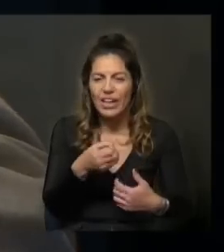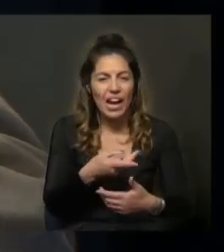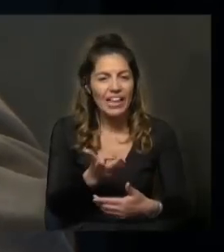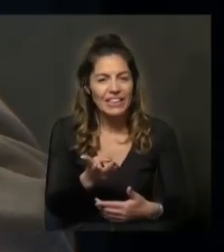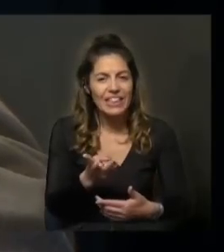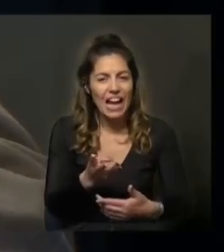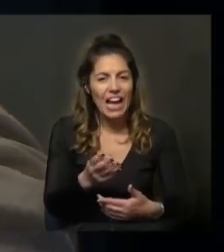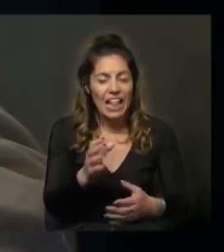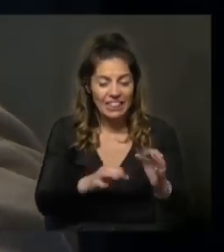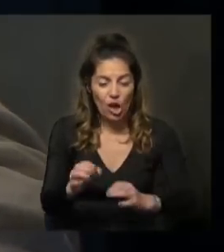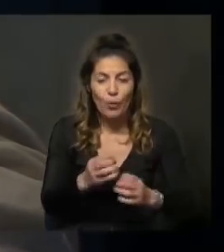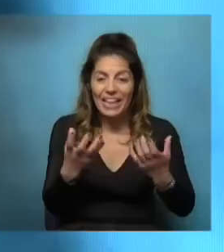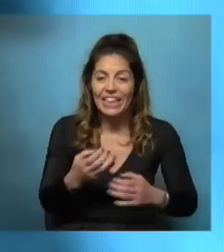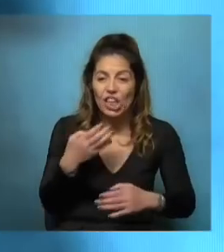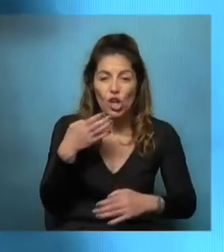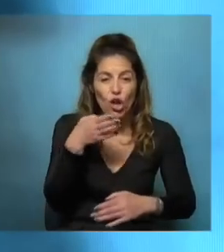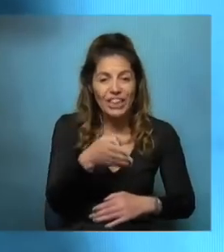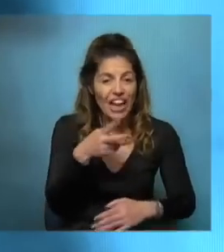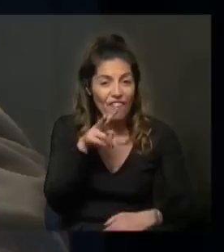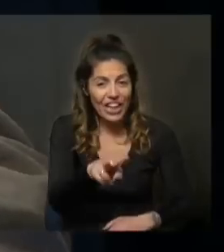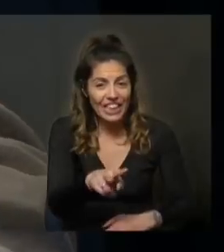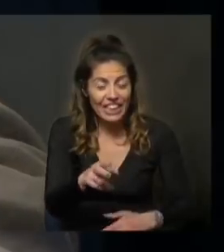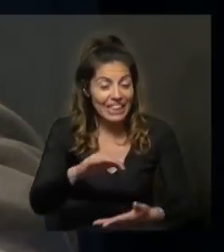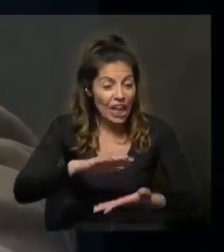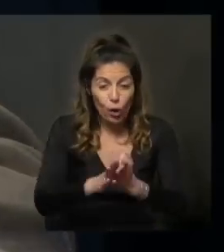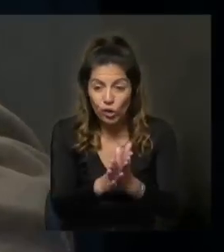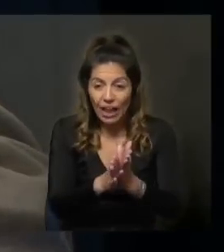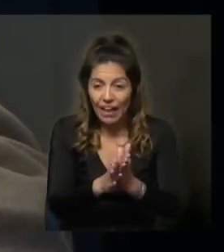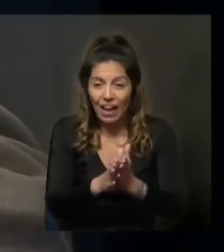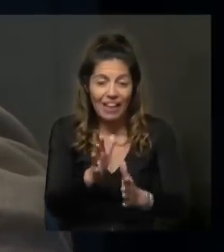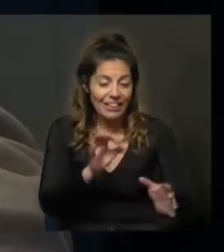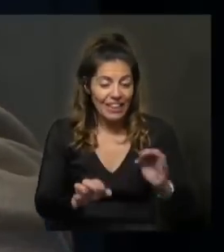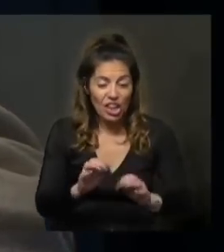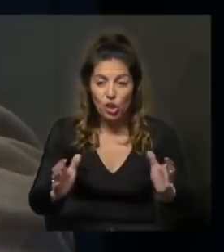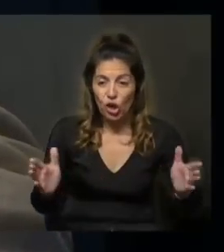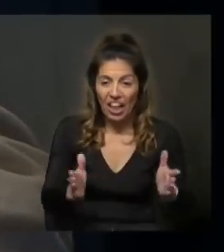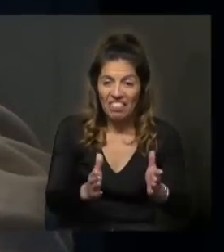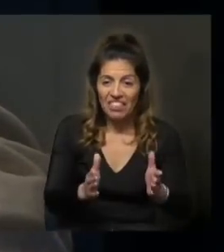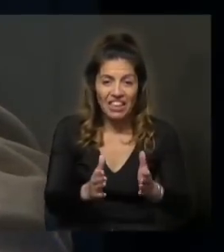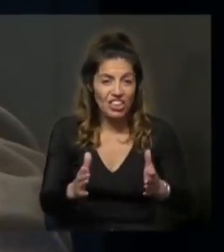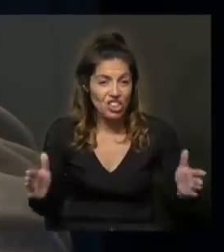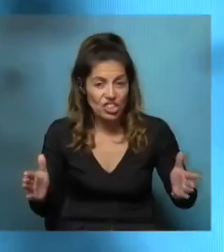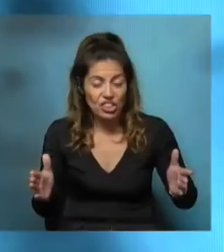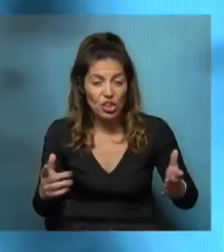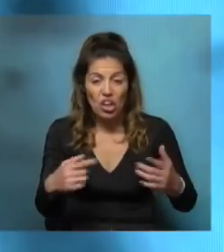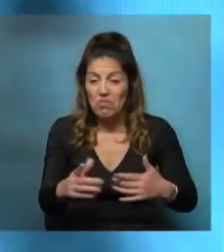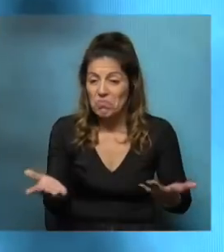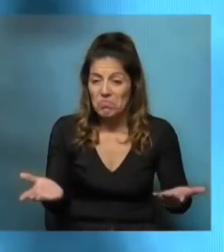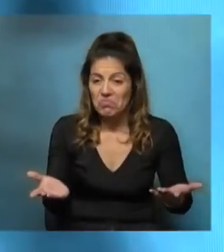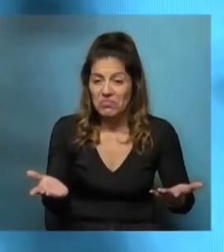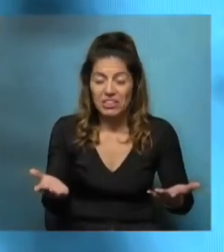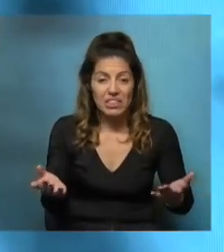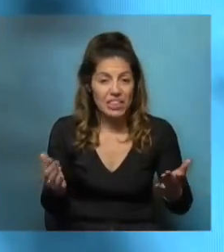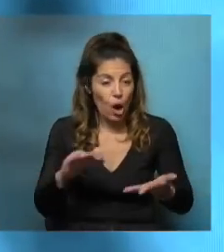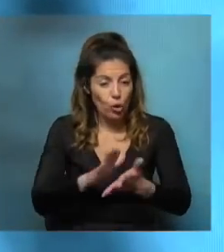y están agotadas Sí señor este teatros grandes teatros chicos sobre muy grandes sobre las muy chicas ojo igual